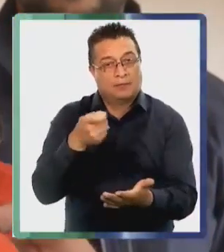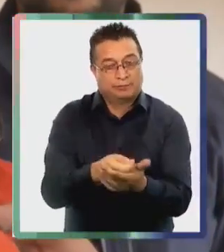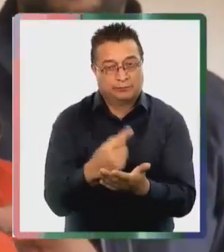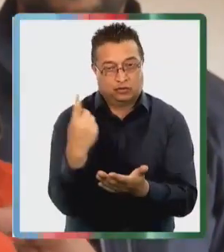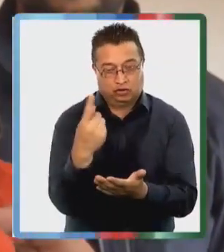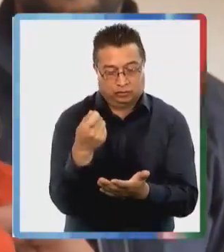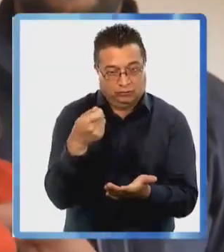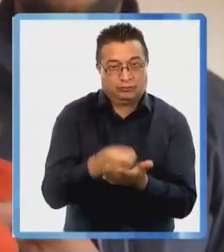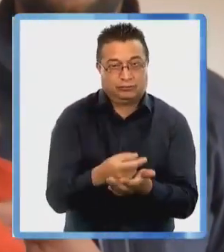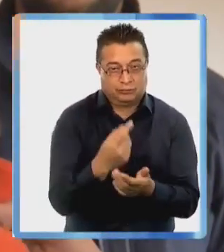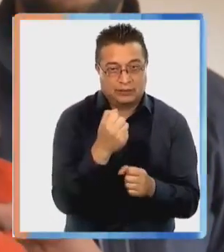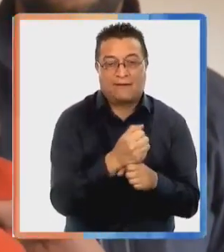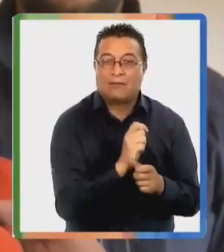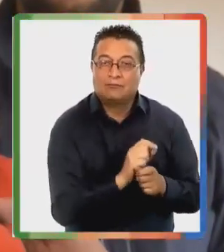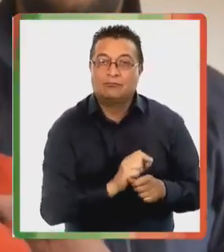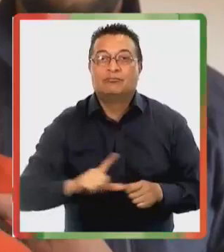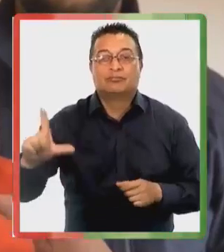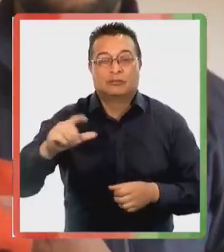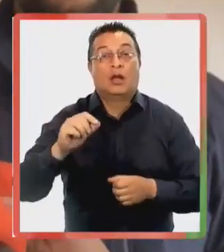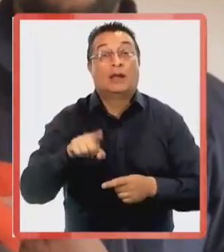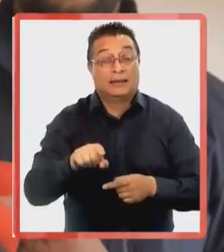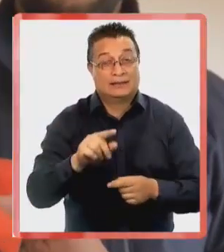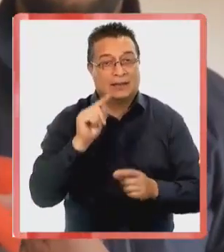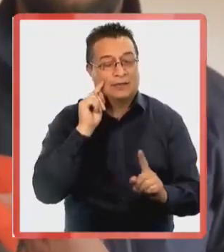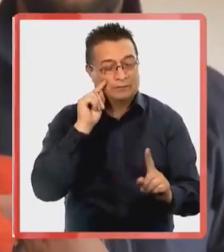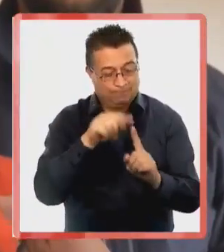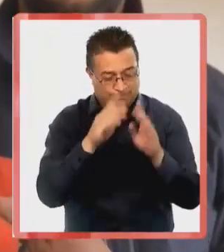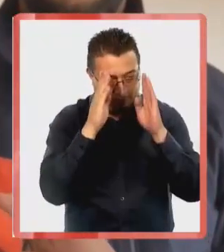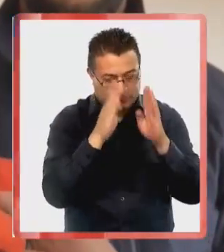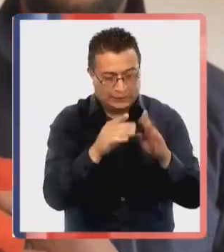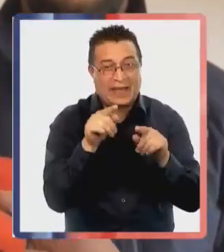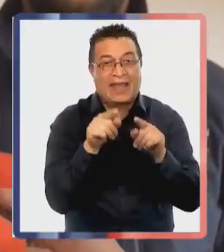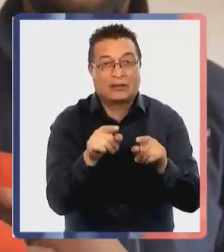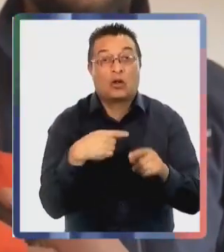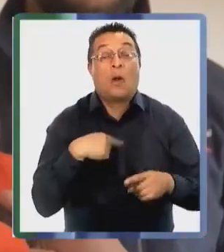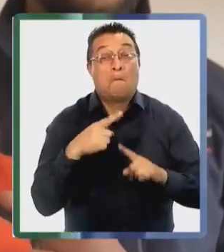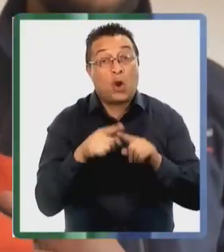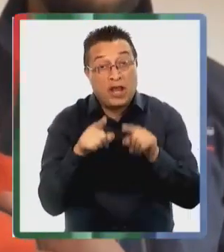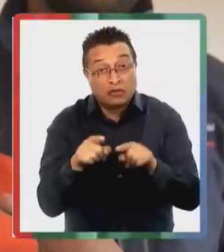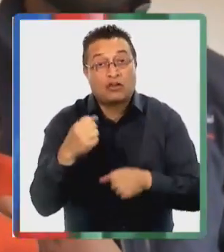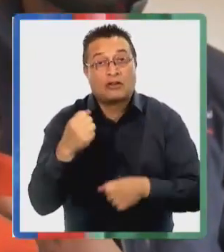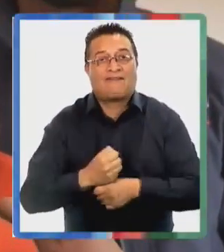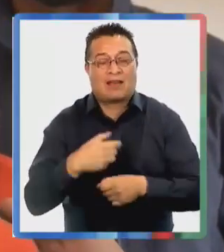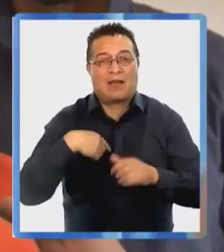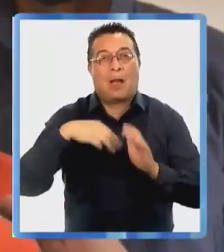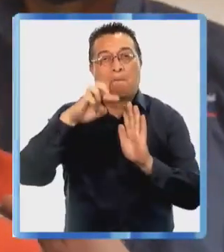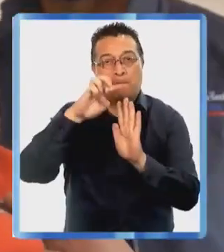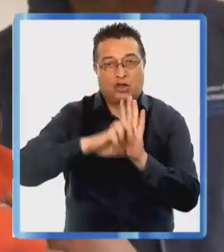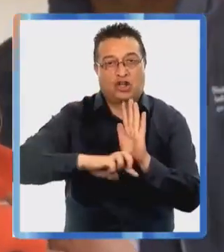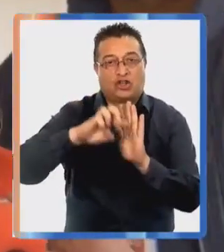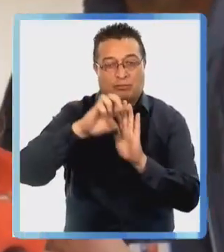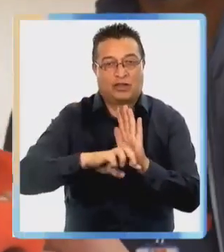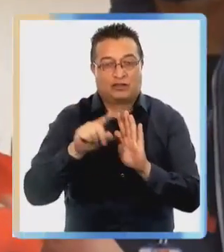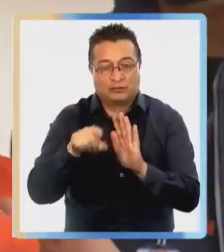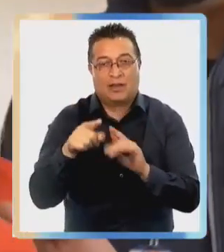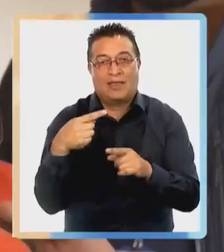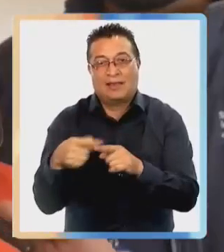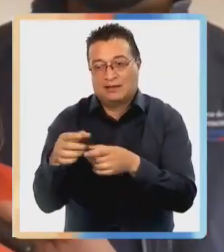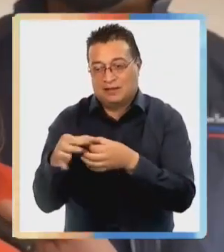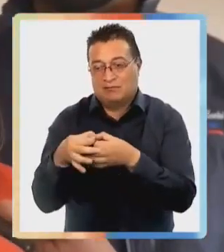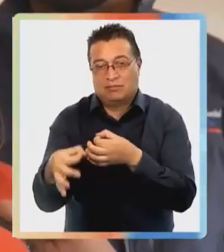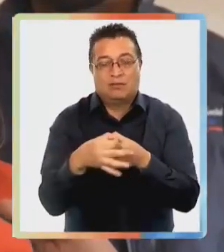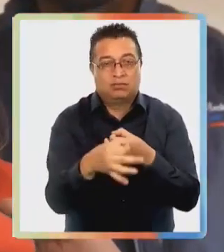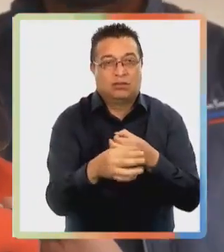el emprendimiento ha sido uno de los focos para esto, y por lo mismo estamos trabajando en proyectos para presentar a distintas áreas y coordinarnos con aquellos que